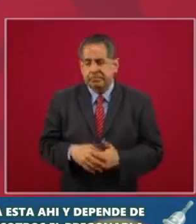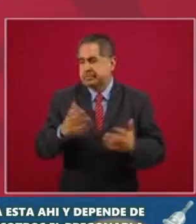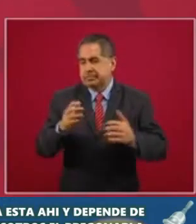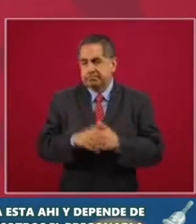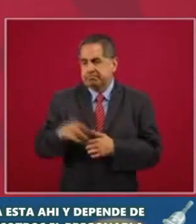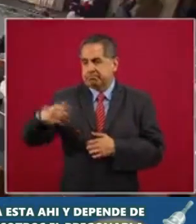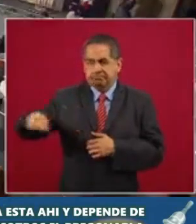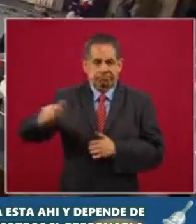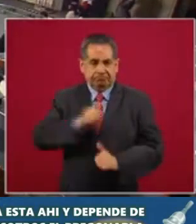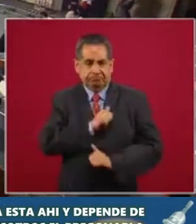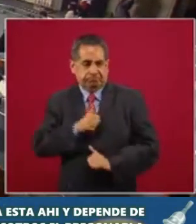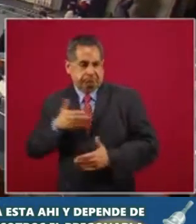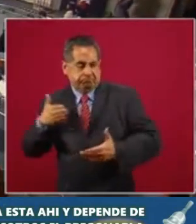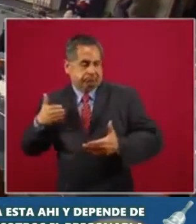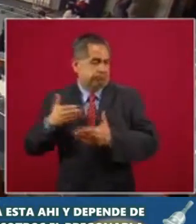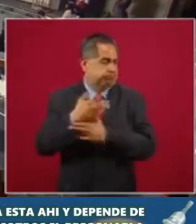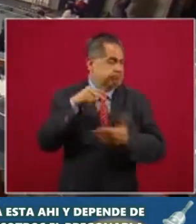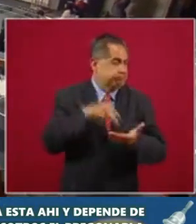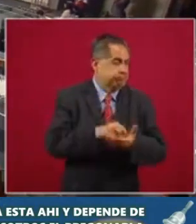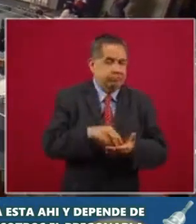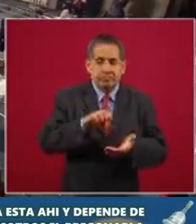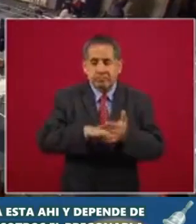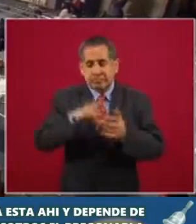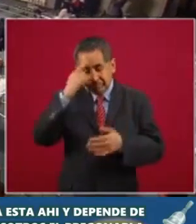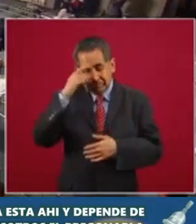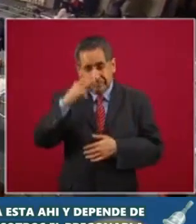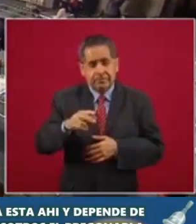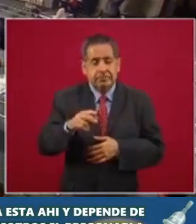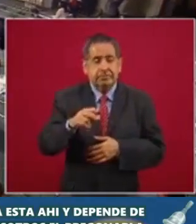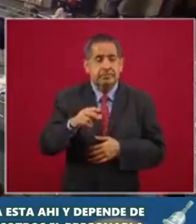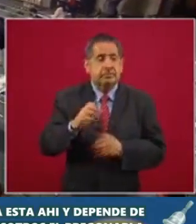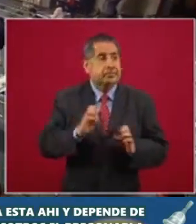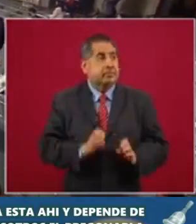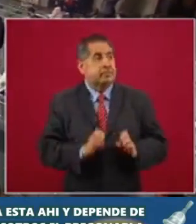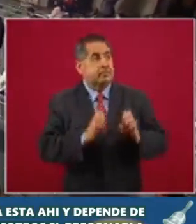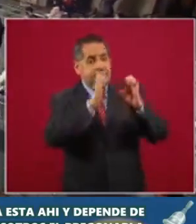intervenimos el piso 3 de la torre de Pemex